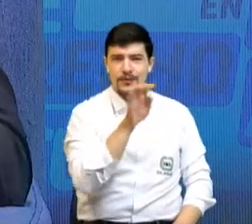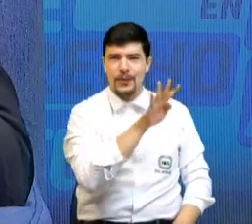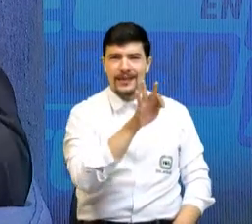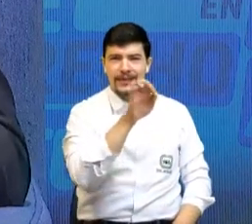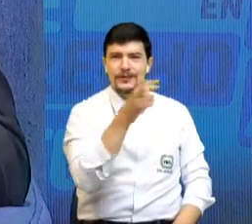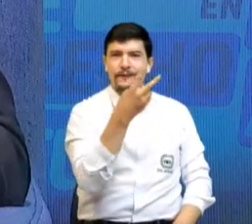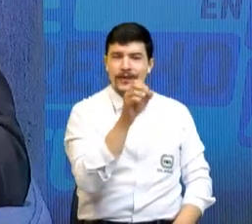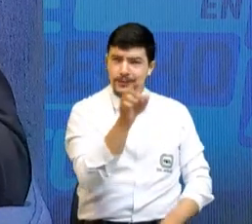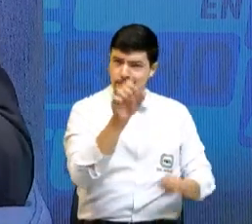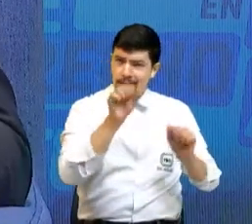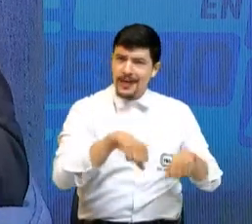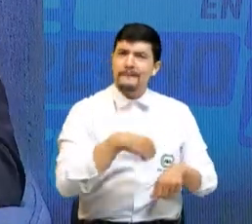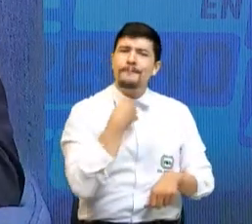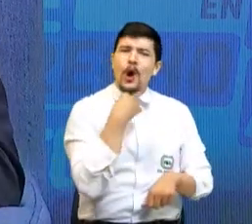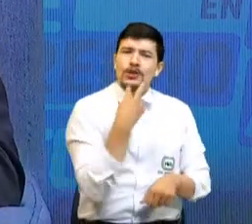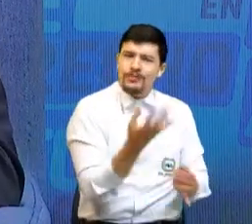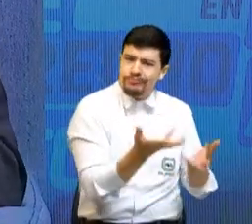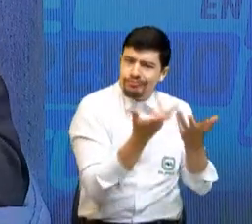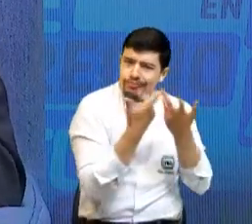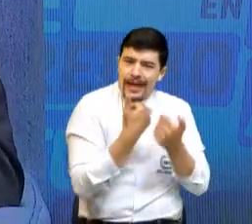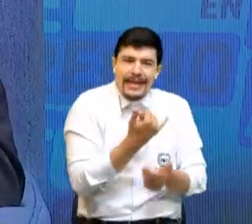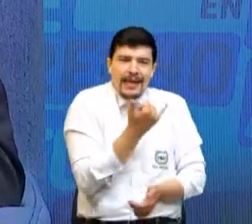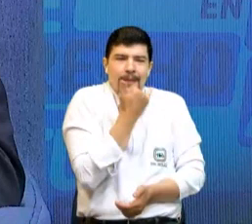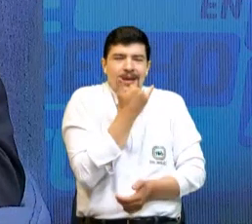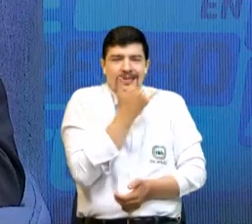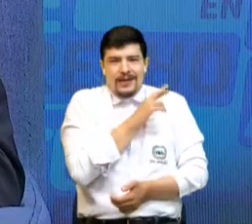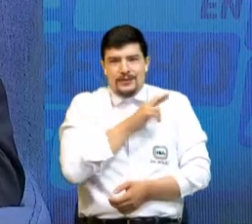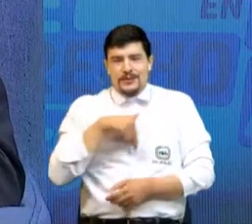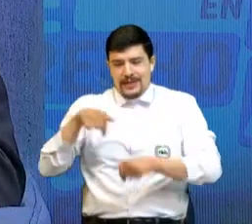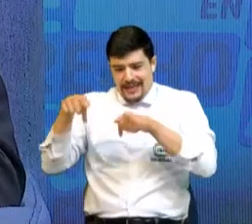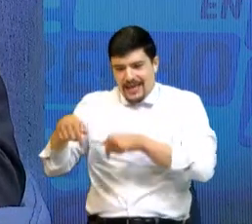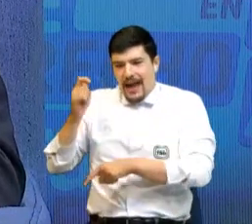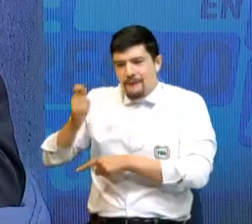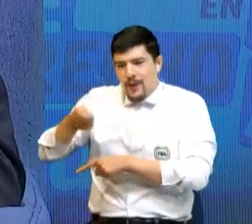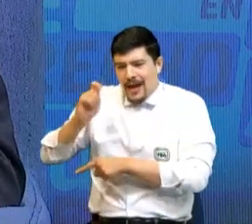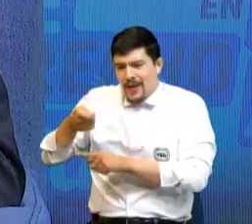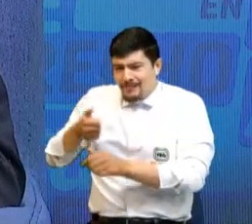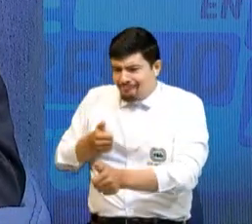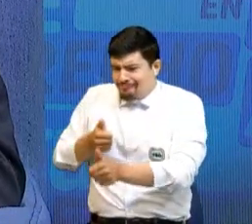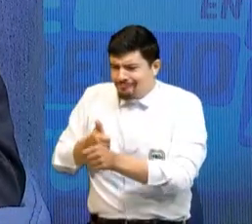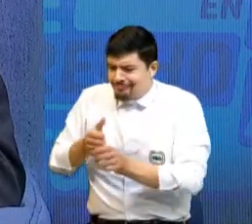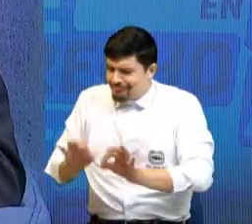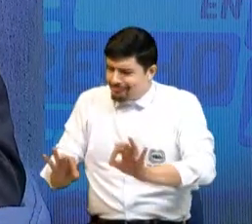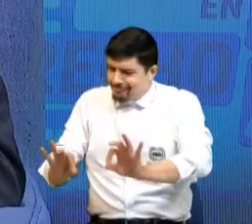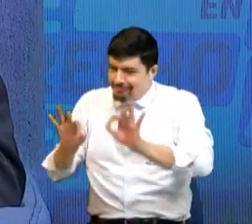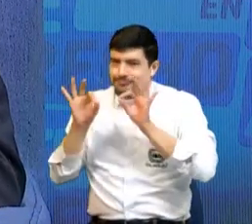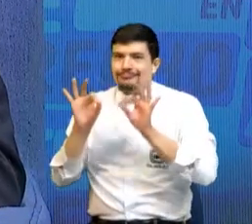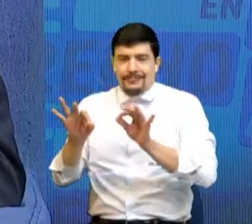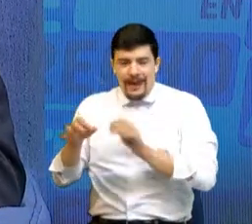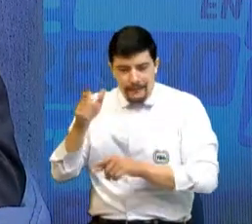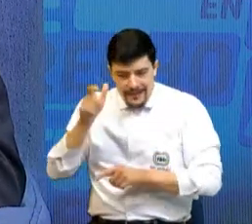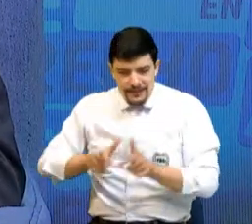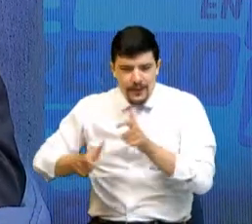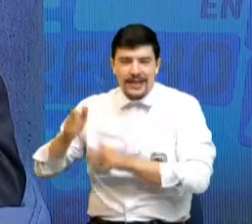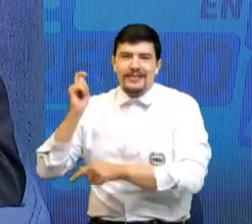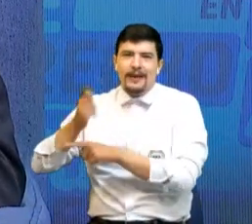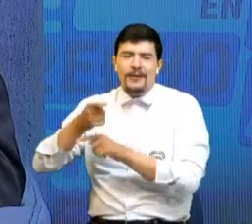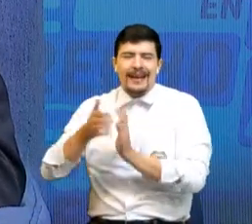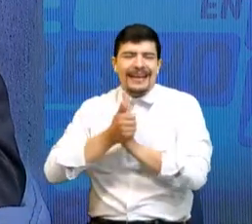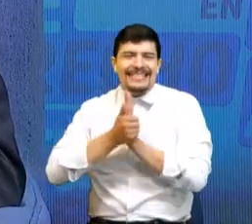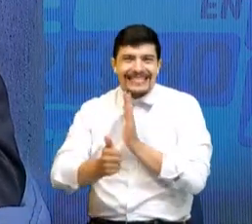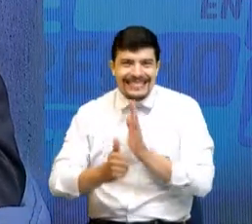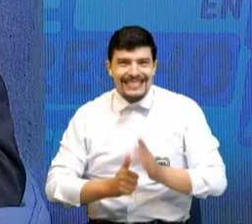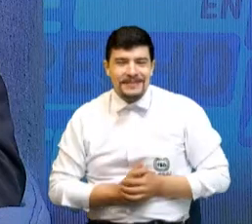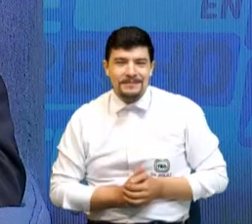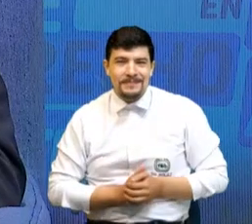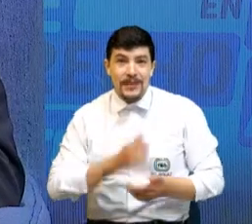648-4820. Nos dejan escuchar su voz, nos cuentan qué le está pasando y, por supuesto, acá recibirá usted un muy buen trato y una muy buena asesoría de nuestros expertos.